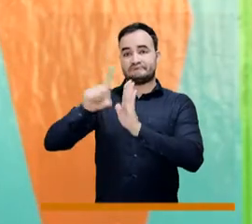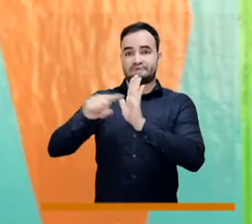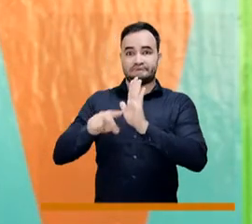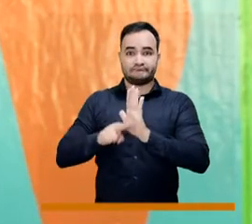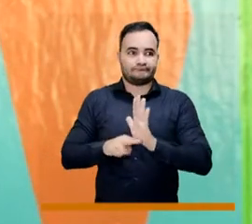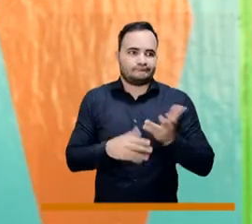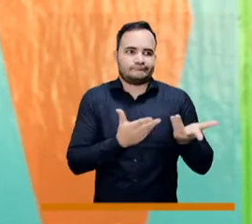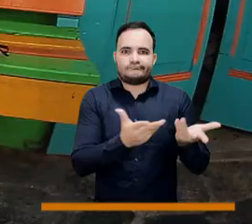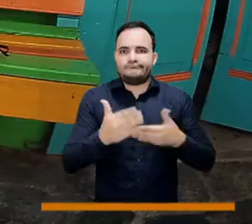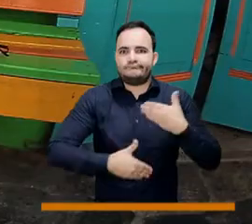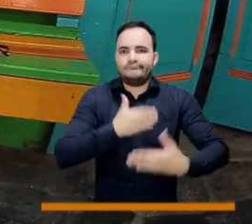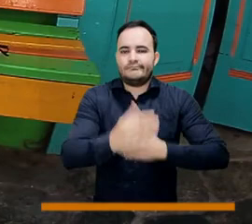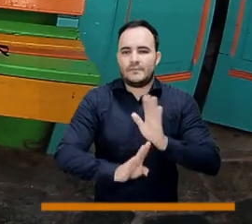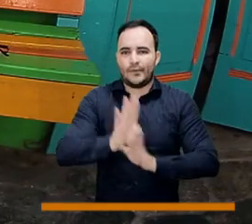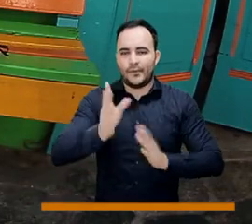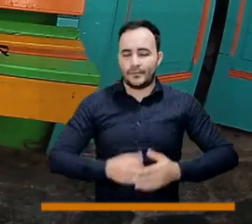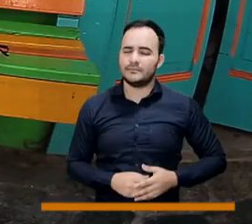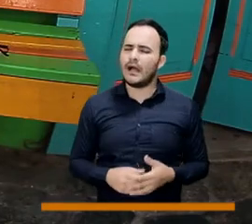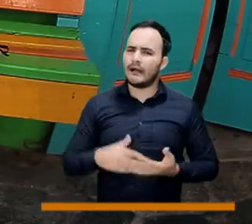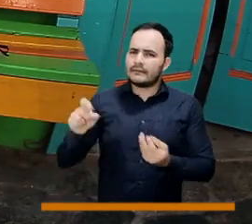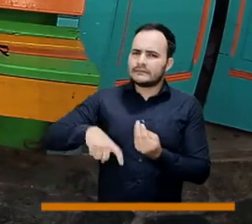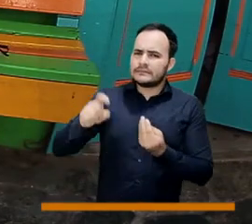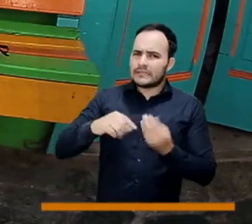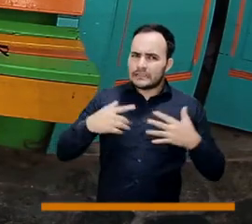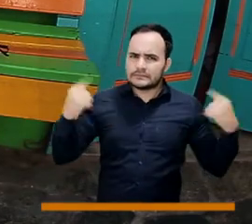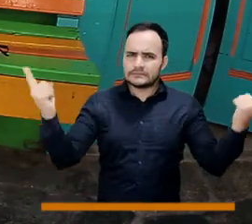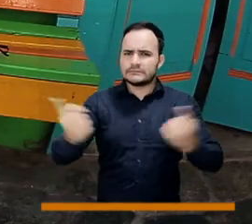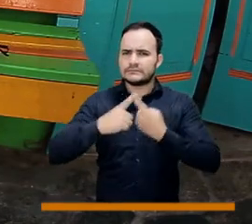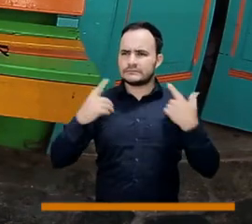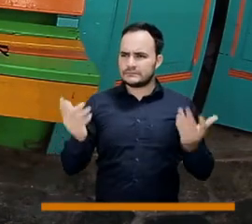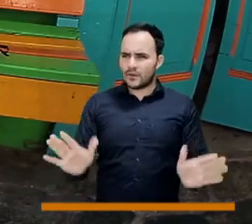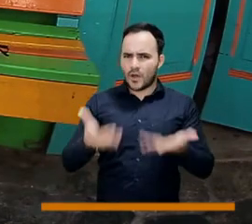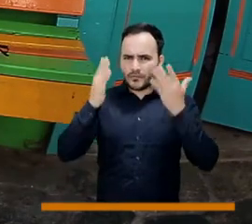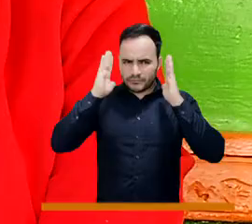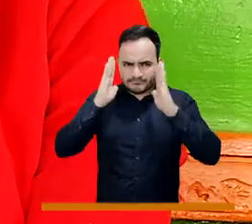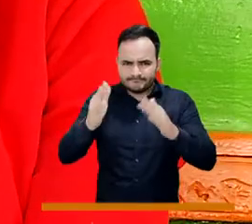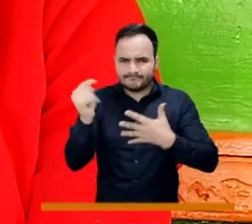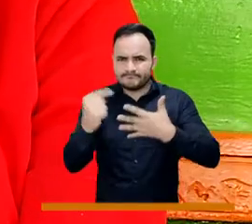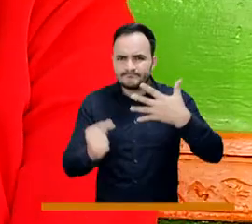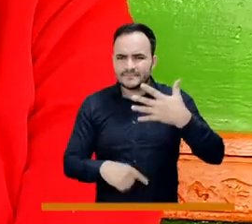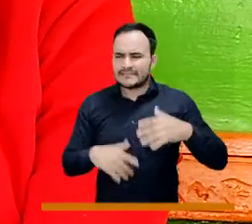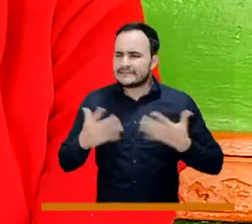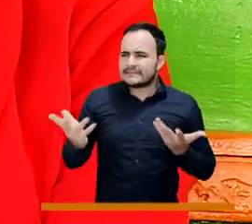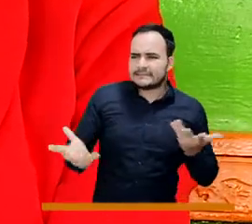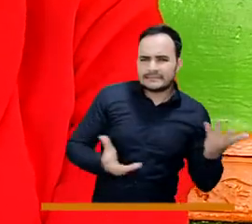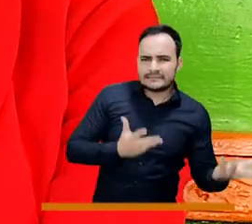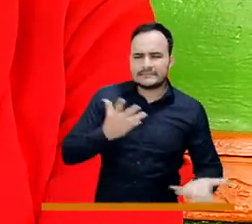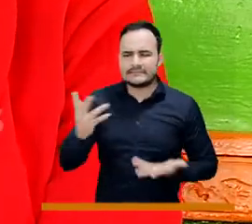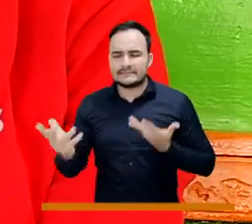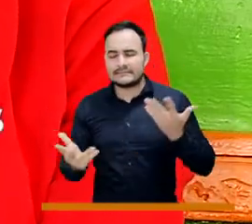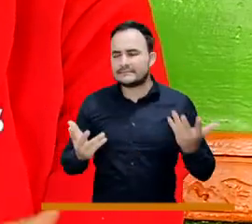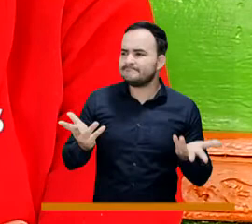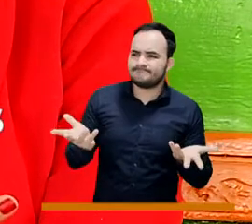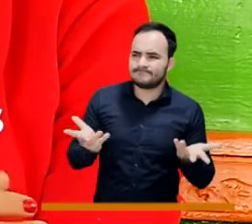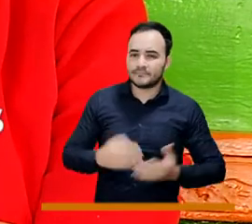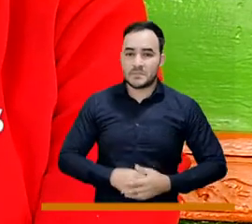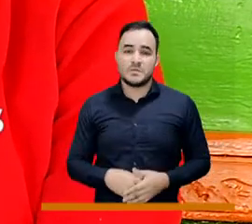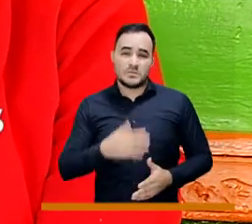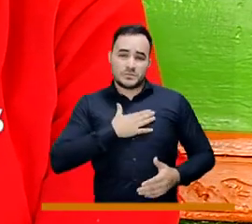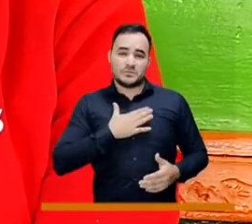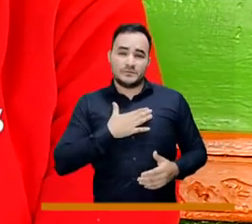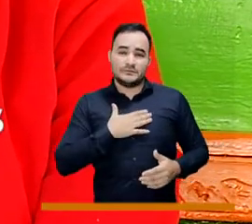también esas necesidades que van creciendo a medida que la población se va densificando? Yo tengo una